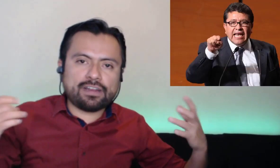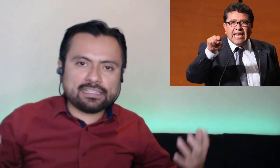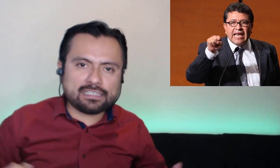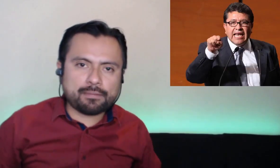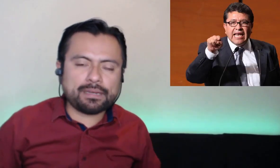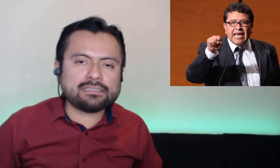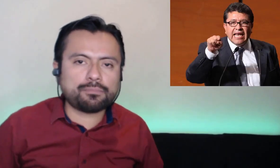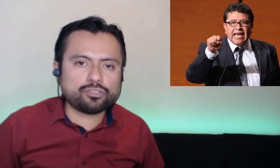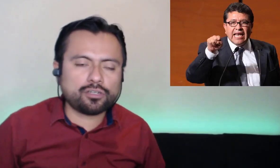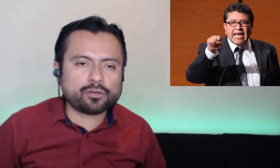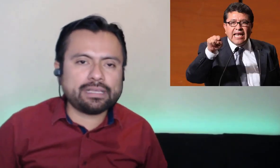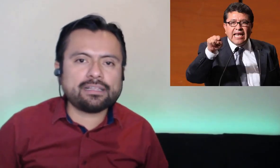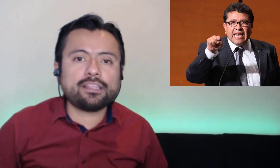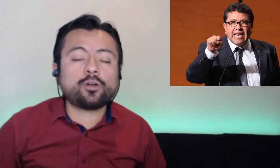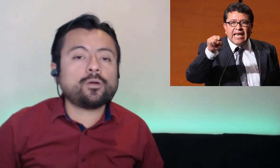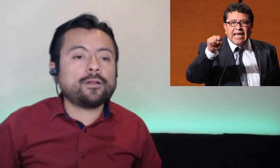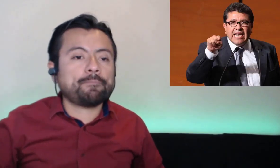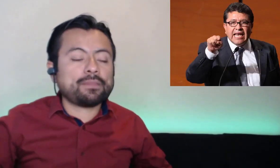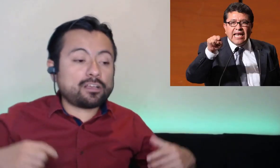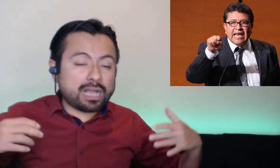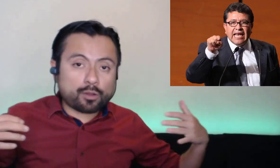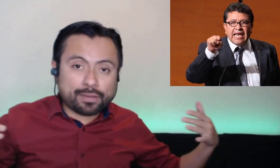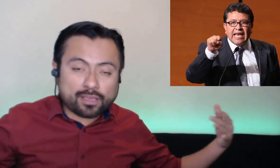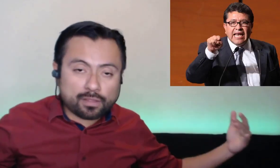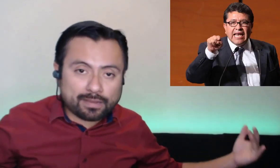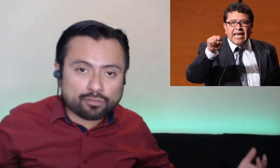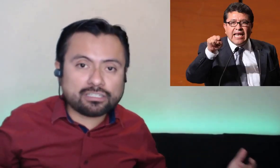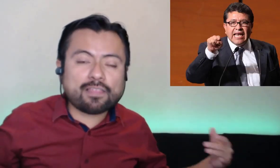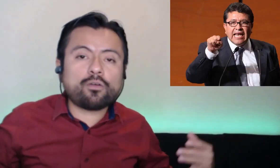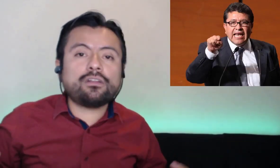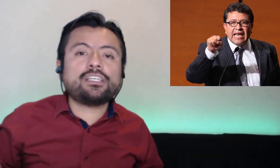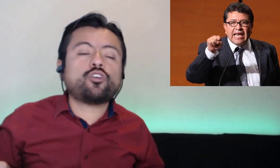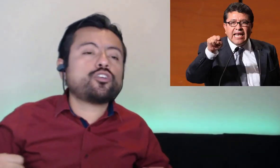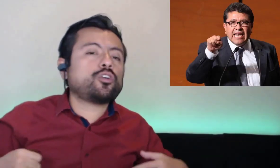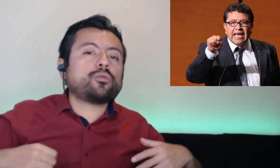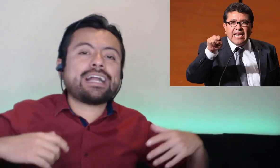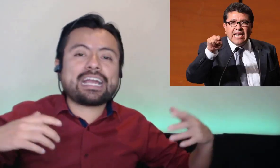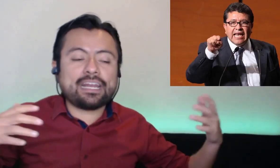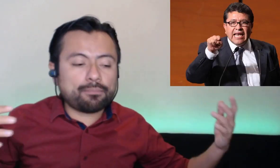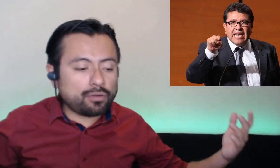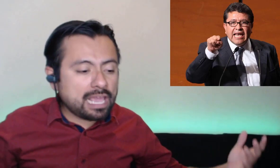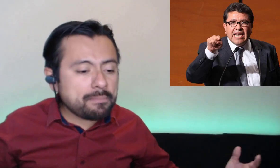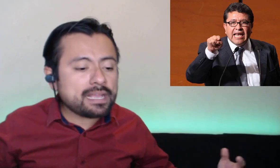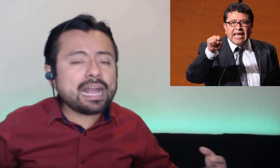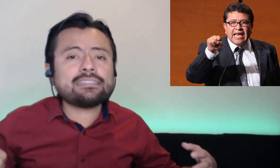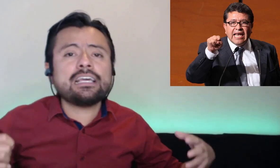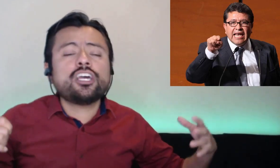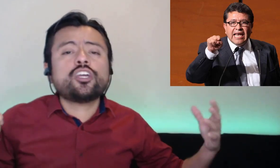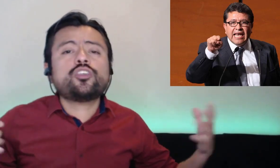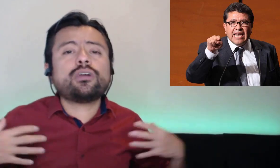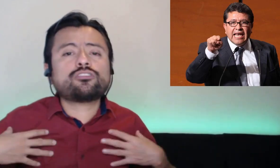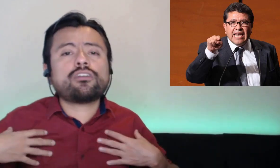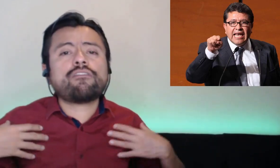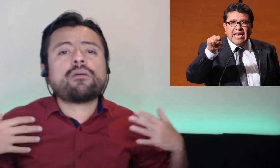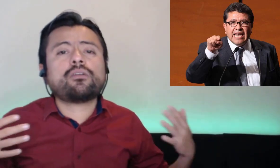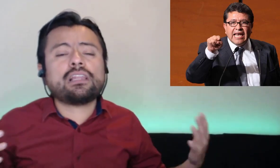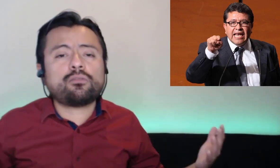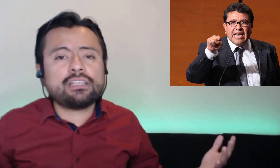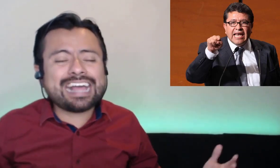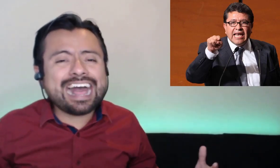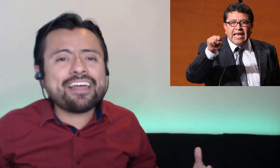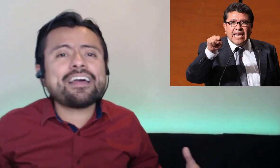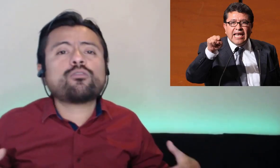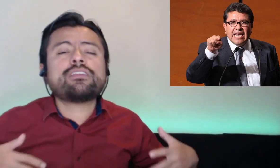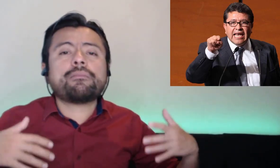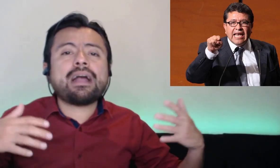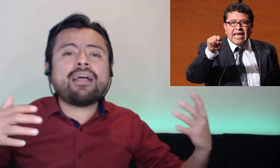una conferencia de prensa posteriormente dijo esto acompañado de varios senadores dijo yo no voy a caer en polémicas yo estoy en favor de